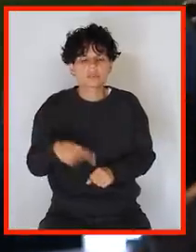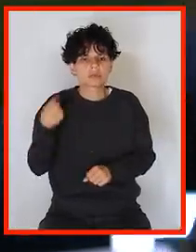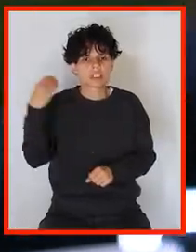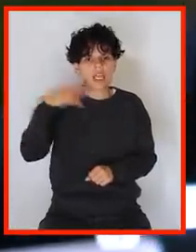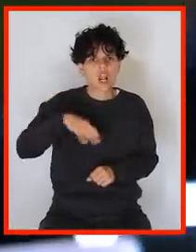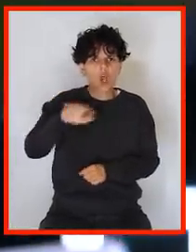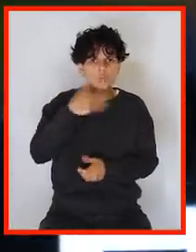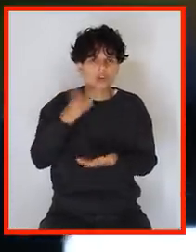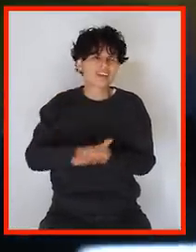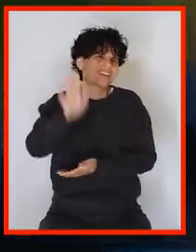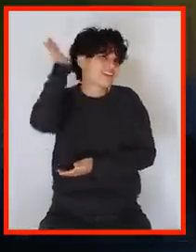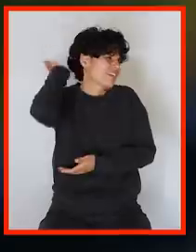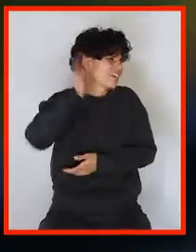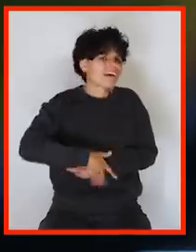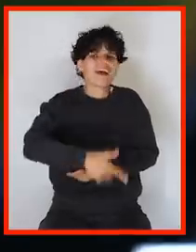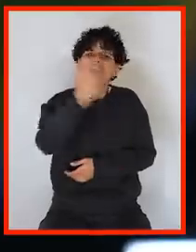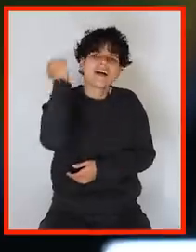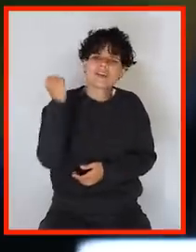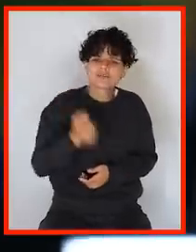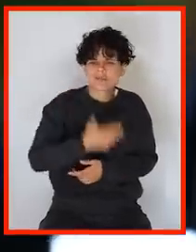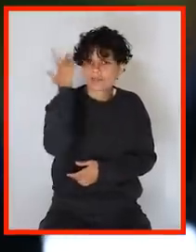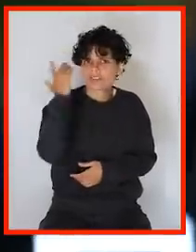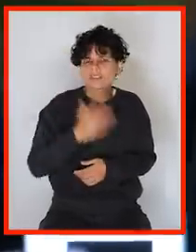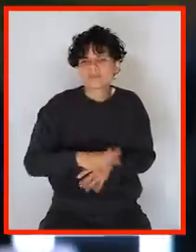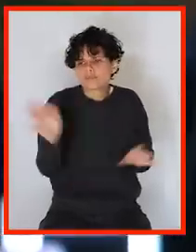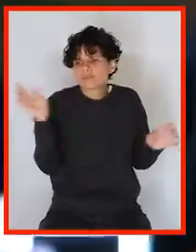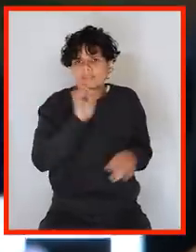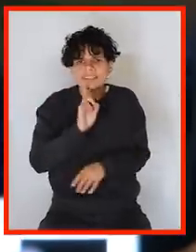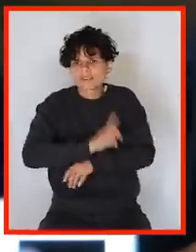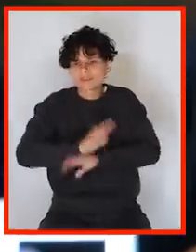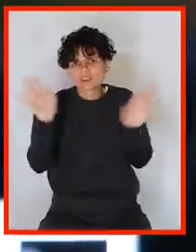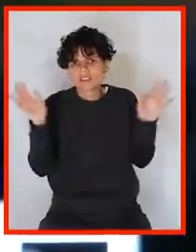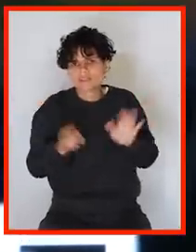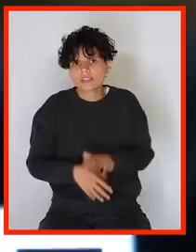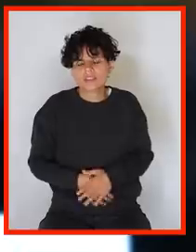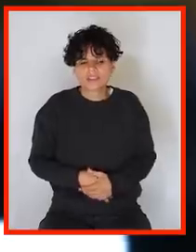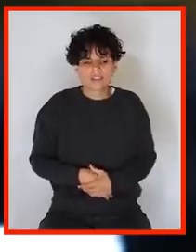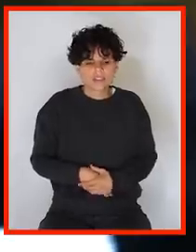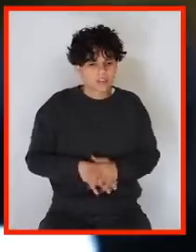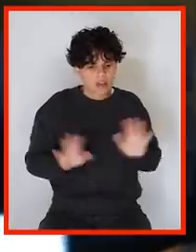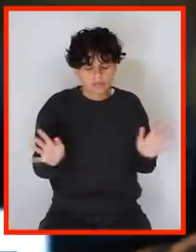Y de repente me dicen esta weá, ¿a dónde, weón? Es una weá increíble, imposible, pues.